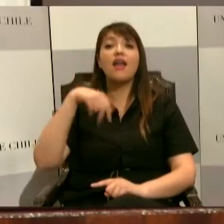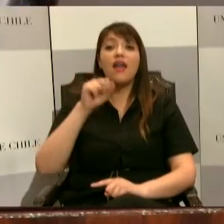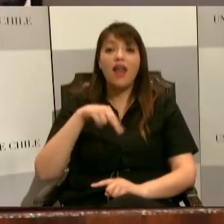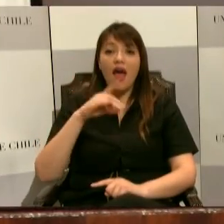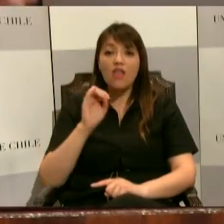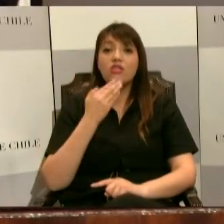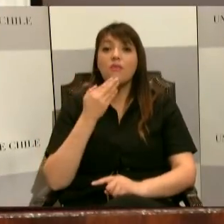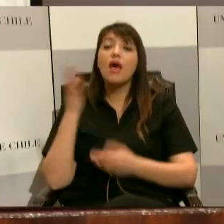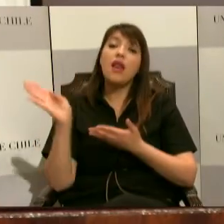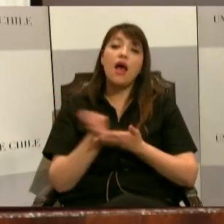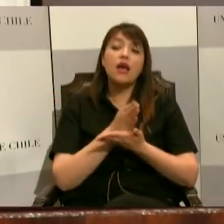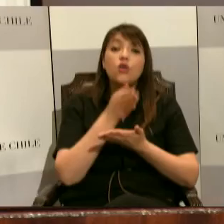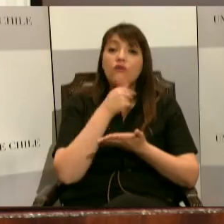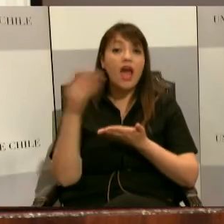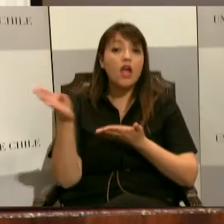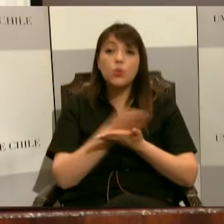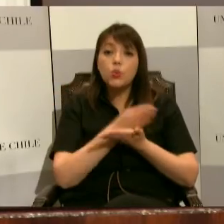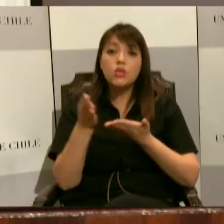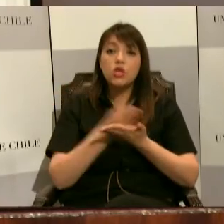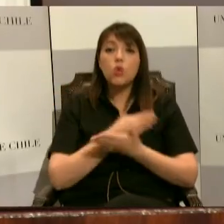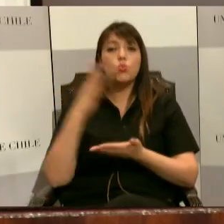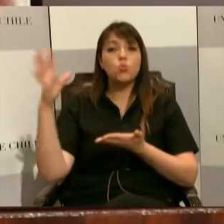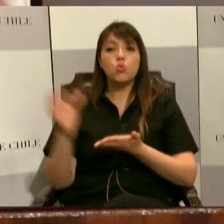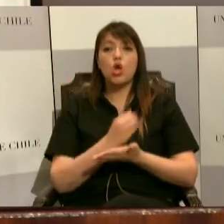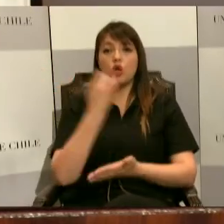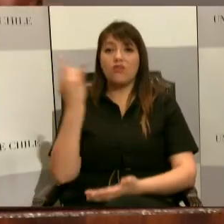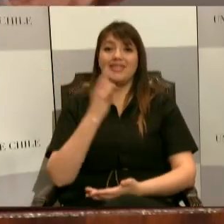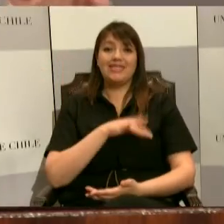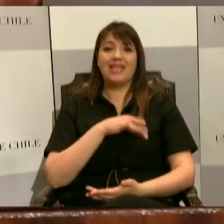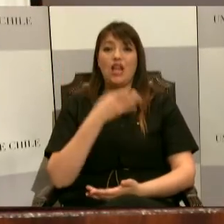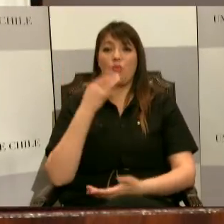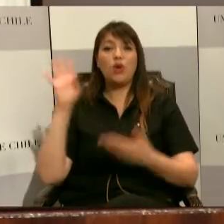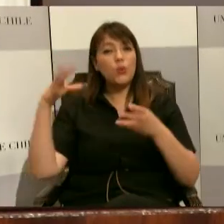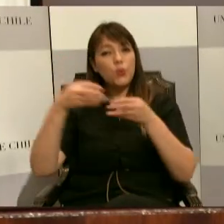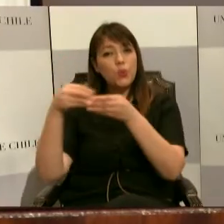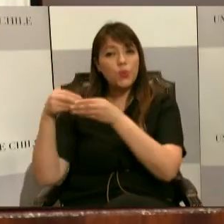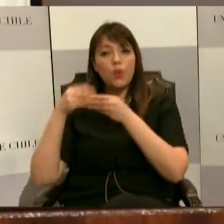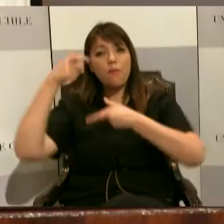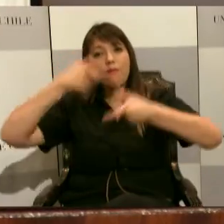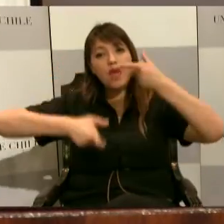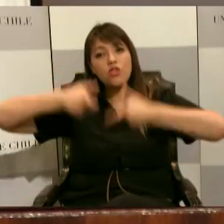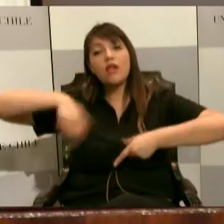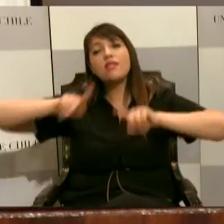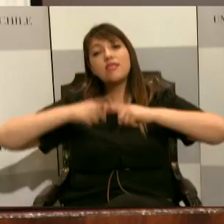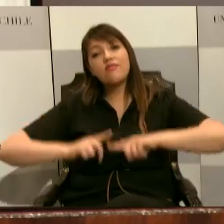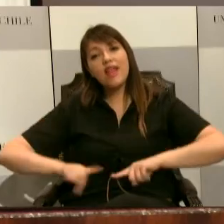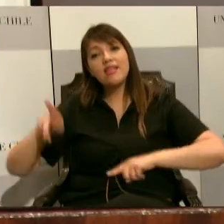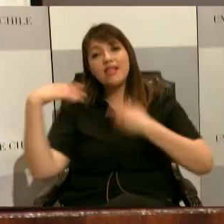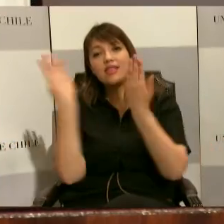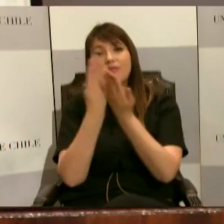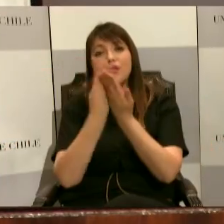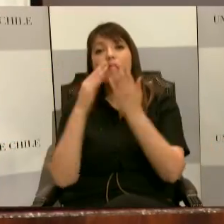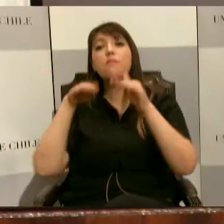desnutrición, un logro enorme que tuvo la salud chilena, y lo hizo precisamente porque juntó gente de distintas disciplinas en